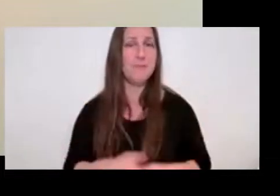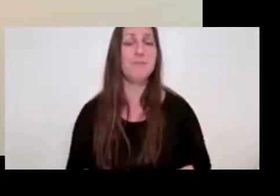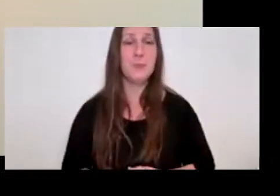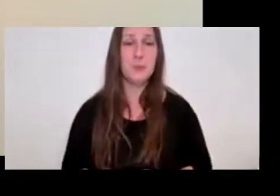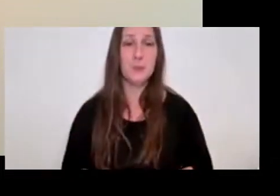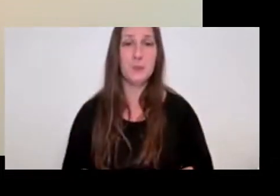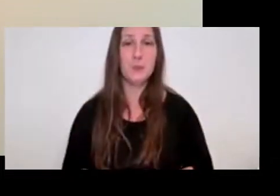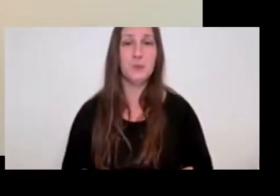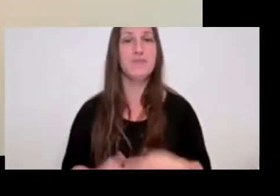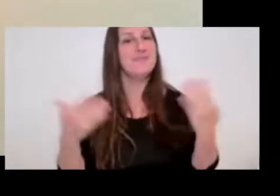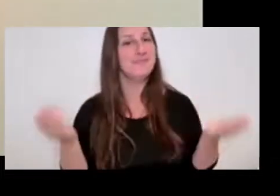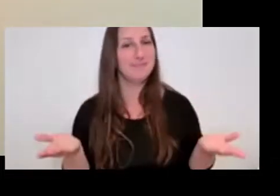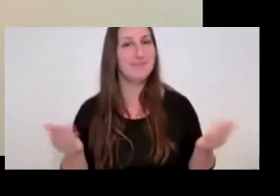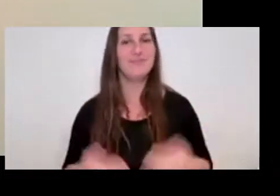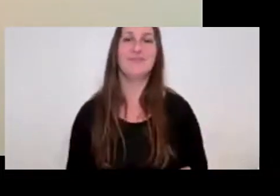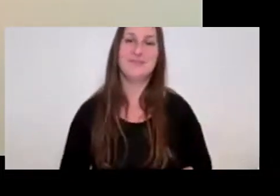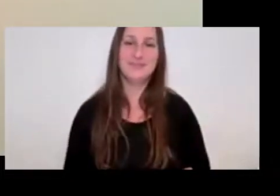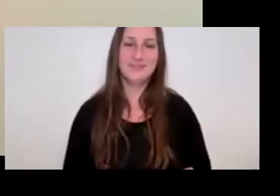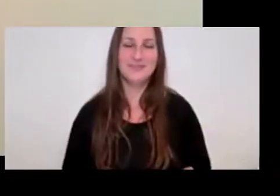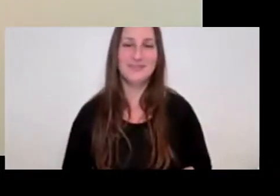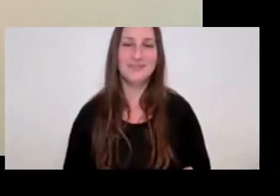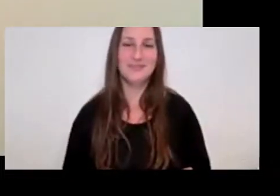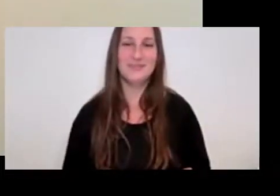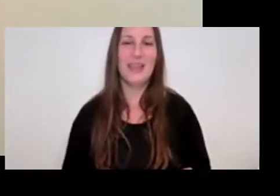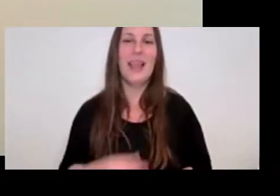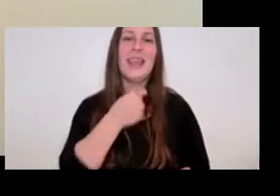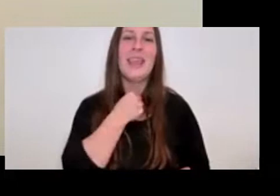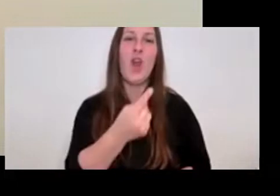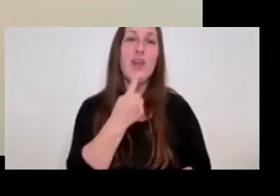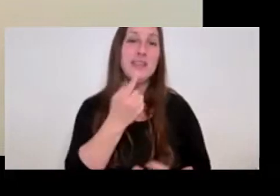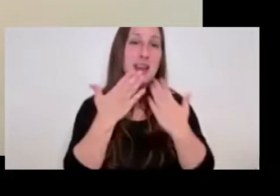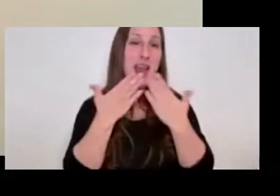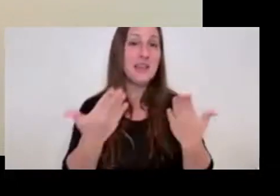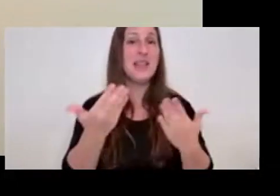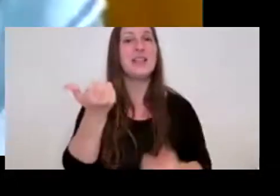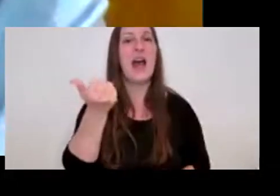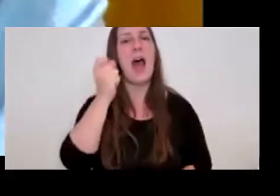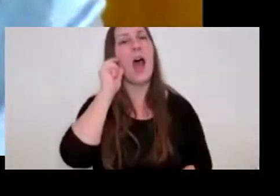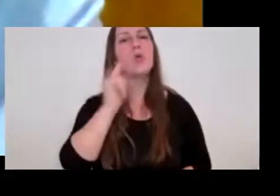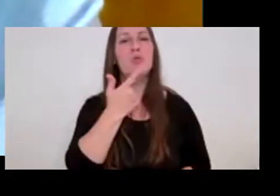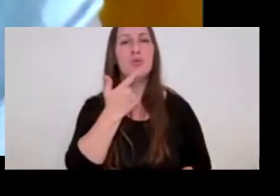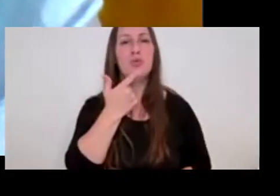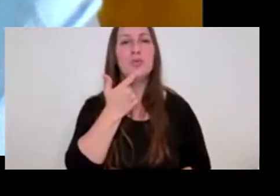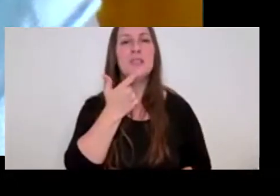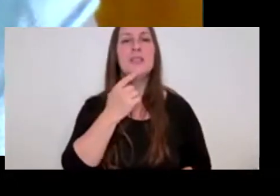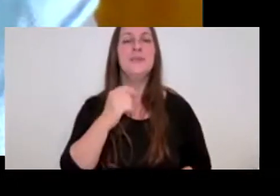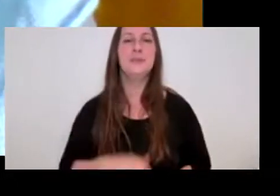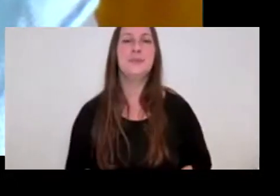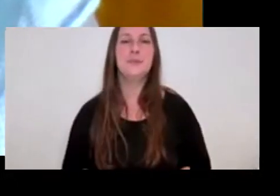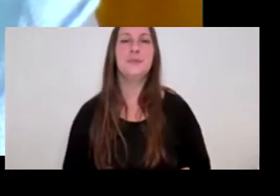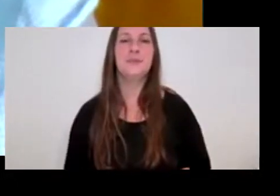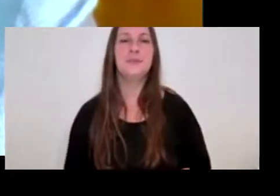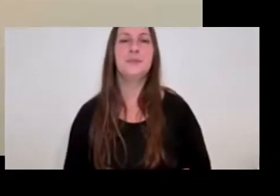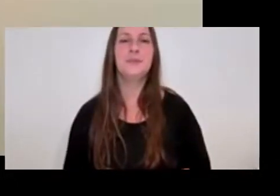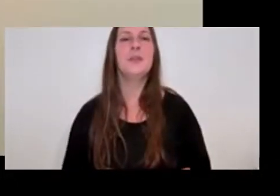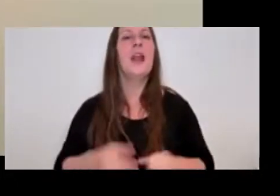Así que bueno, les quiero agradecer a ambos las exposiciones de hoy, que hayan estado